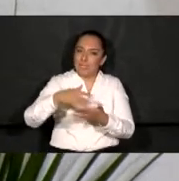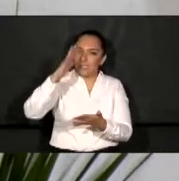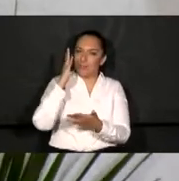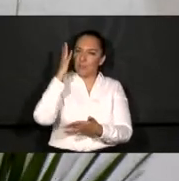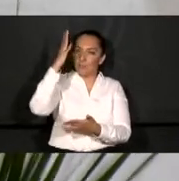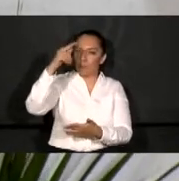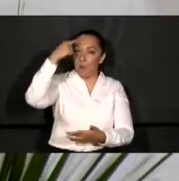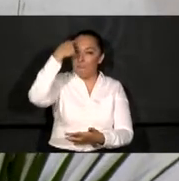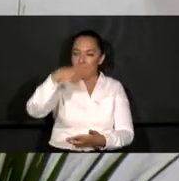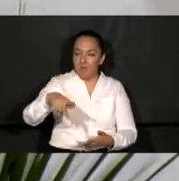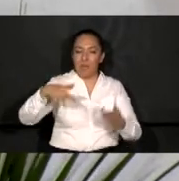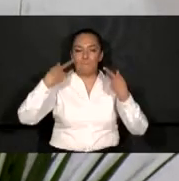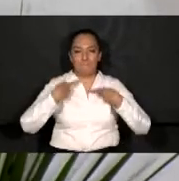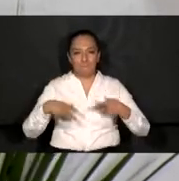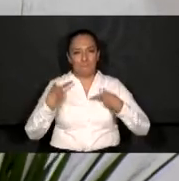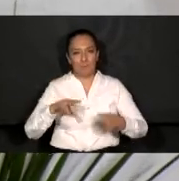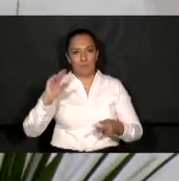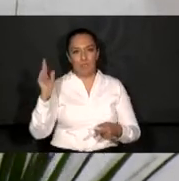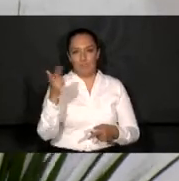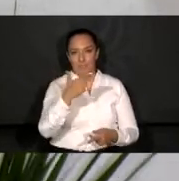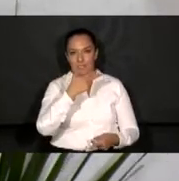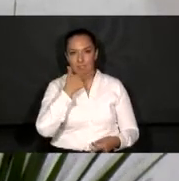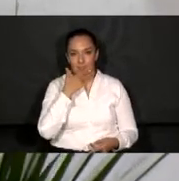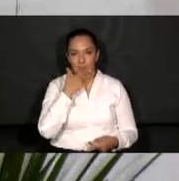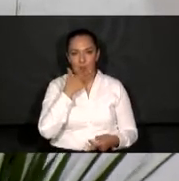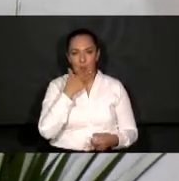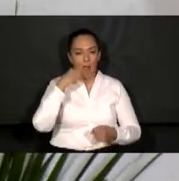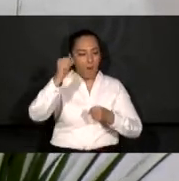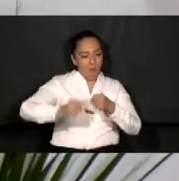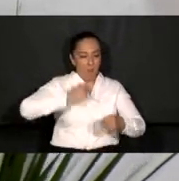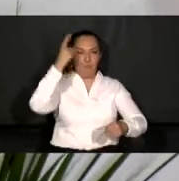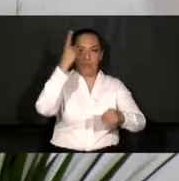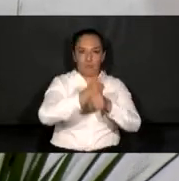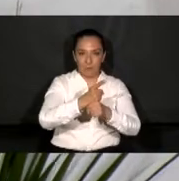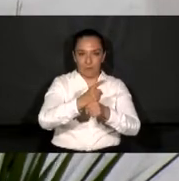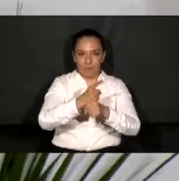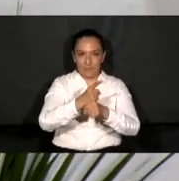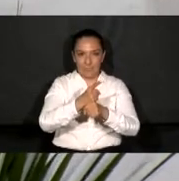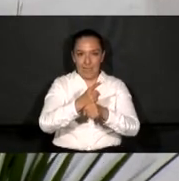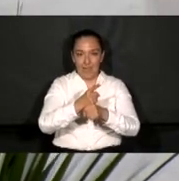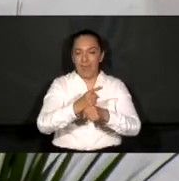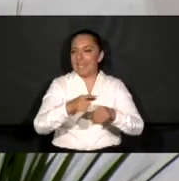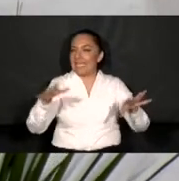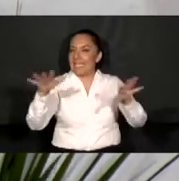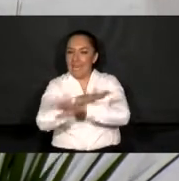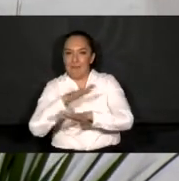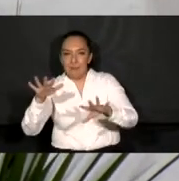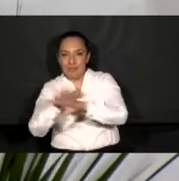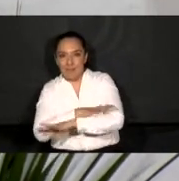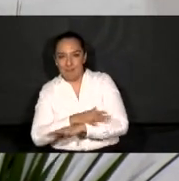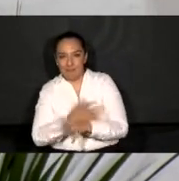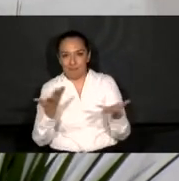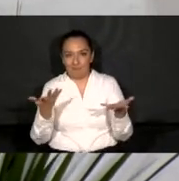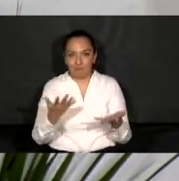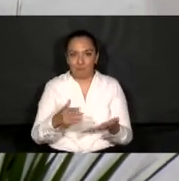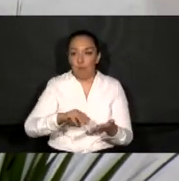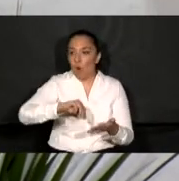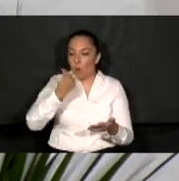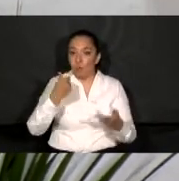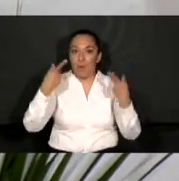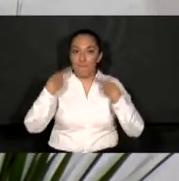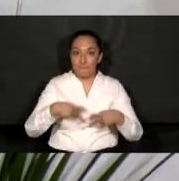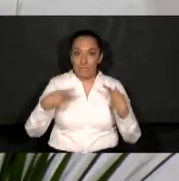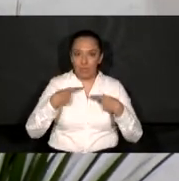a tener la posibilidad de tener un gobierno distinto. El otro gran chihuahuense al que quiero referirme es a Manuel